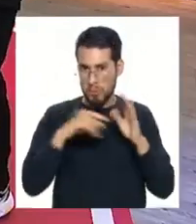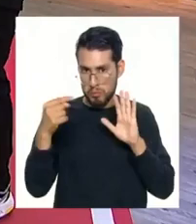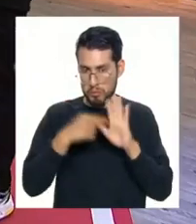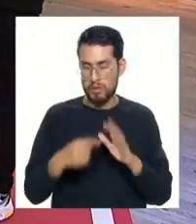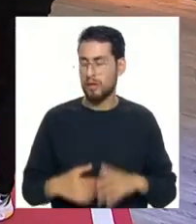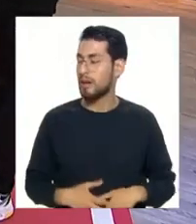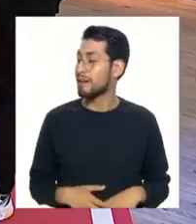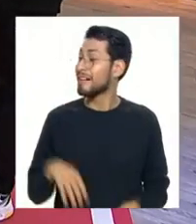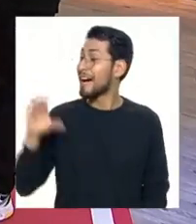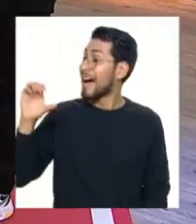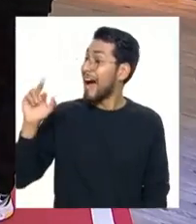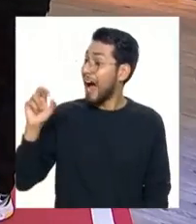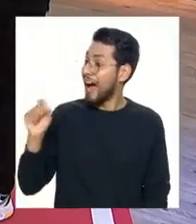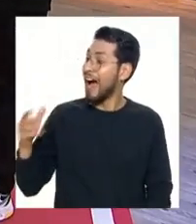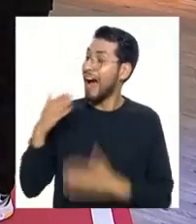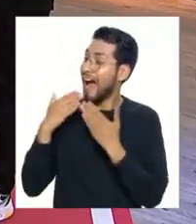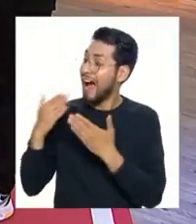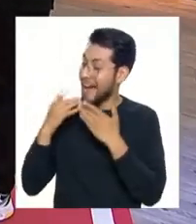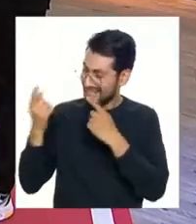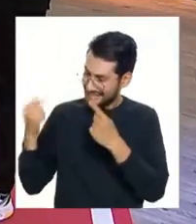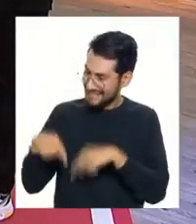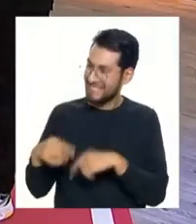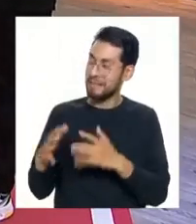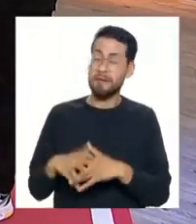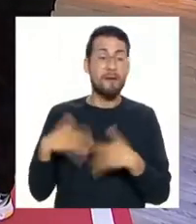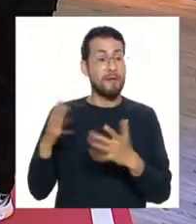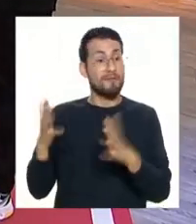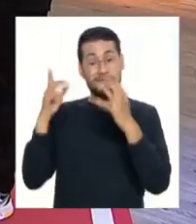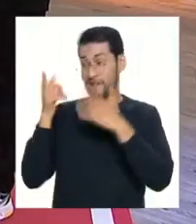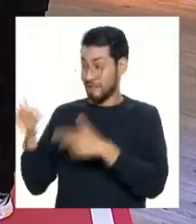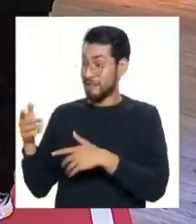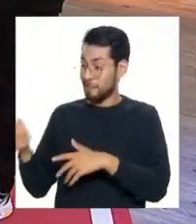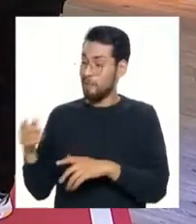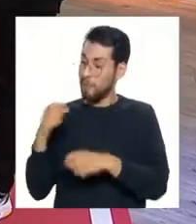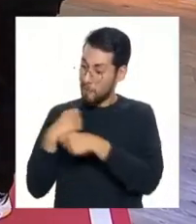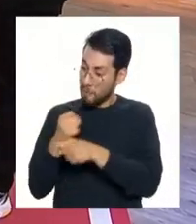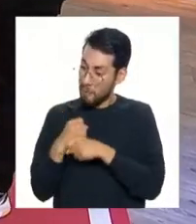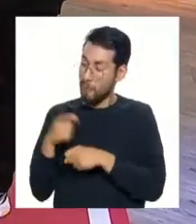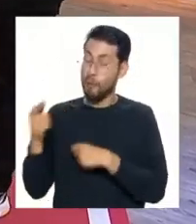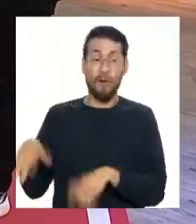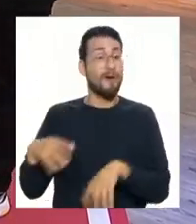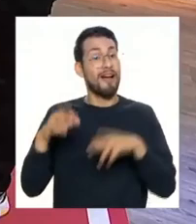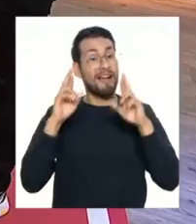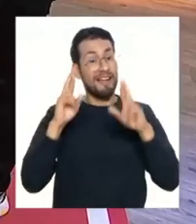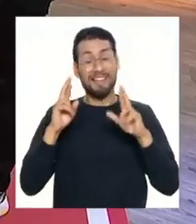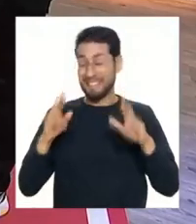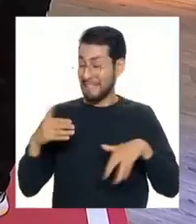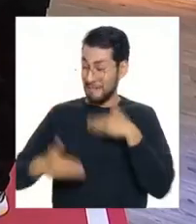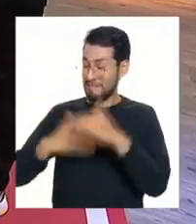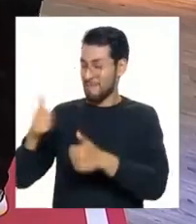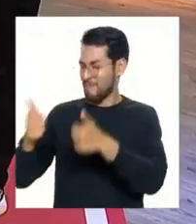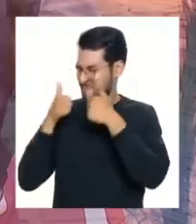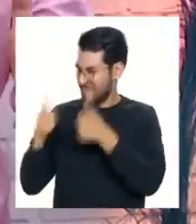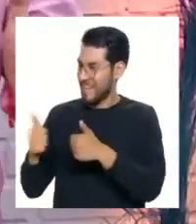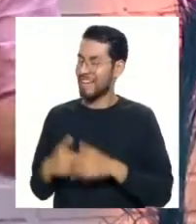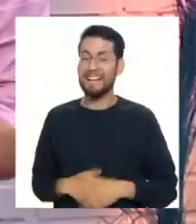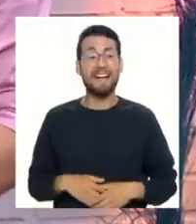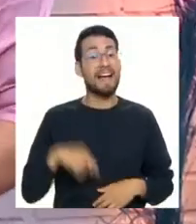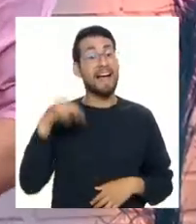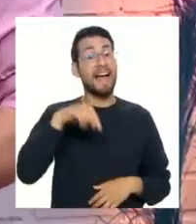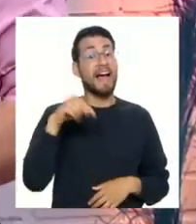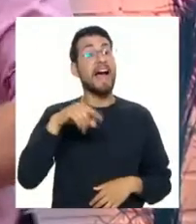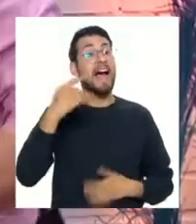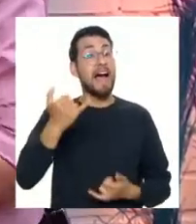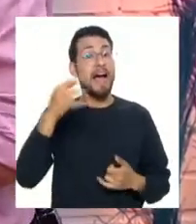Luis Carlos, muchísimas gracias por estar esta mañana con nosotros. Las mejores vibras con este emprendimiento que seguro te irá excelente. Y nosotros